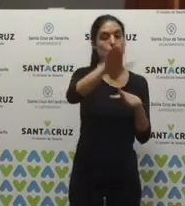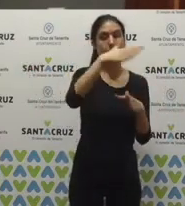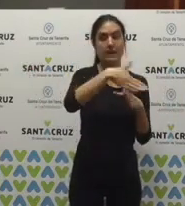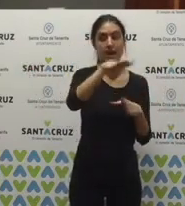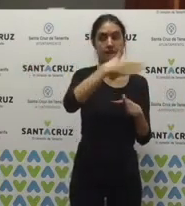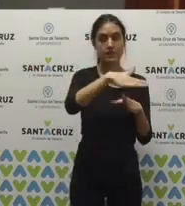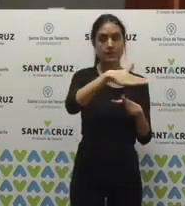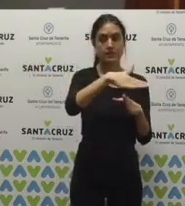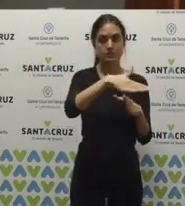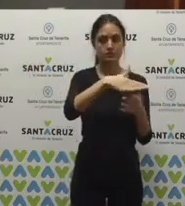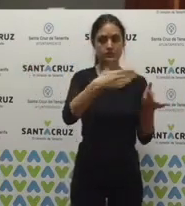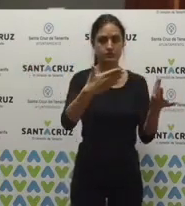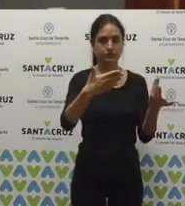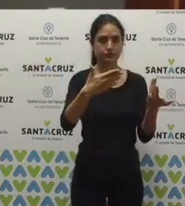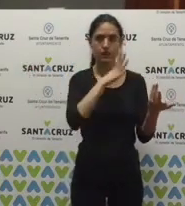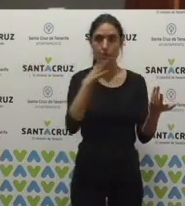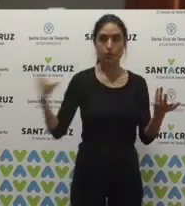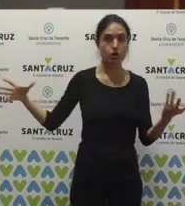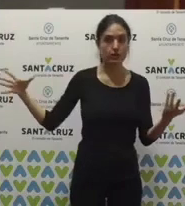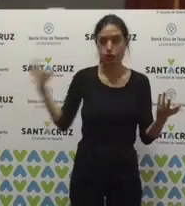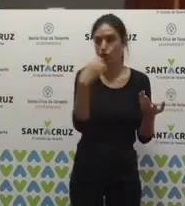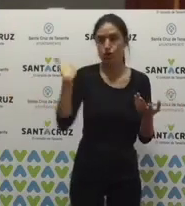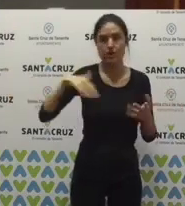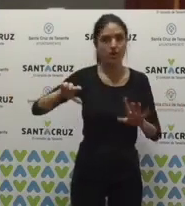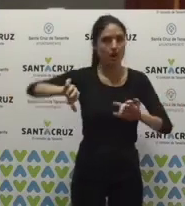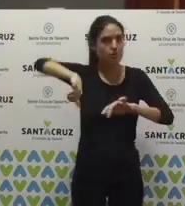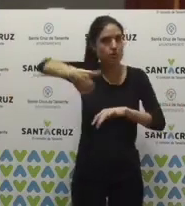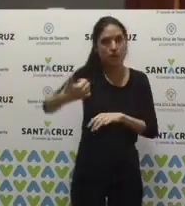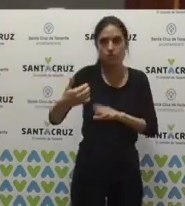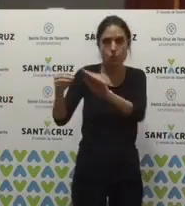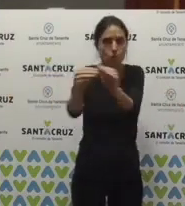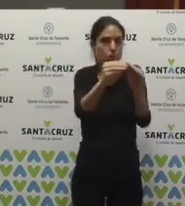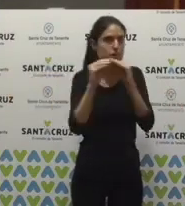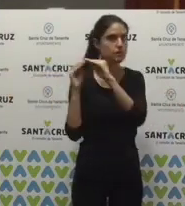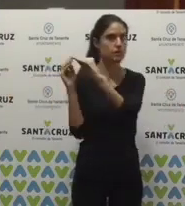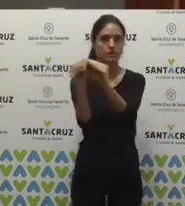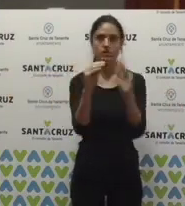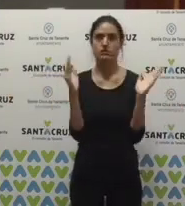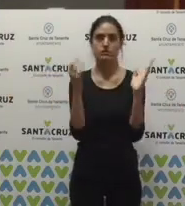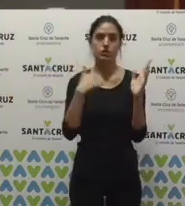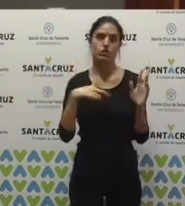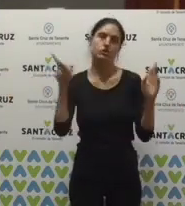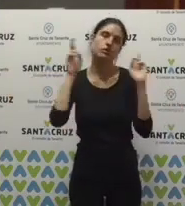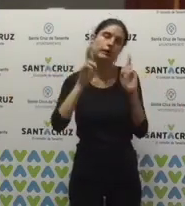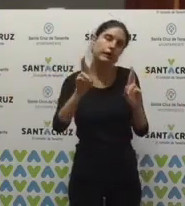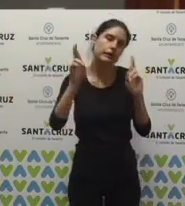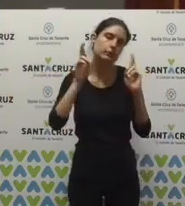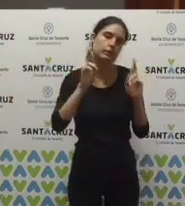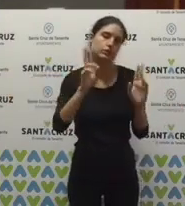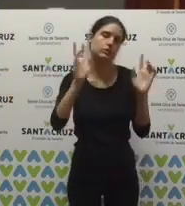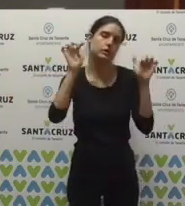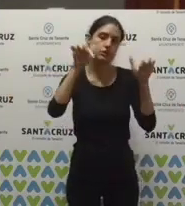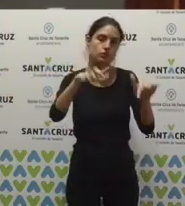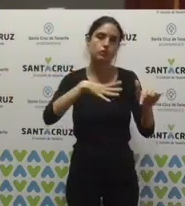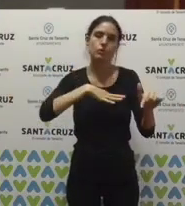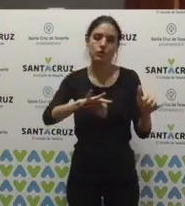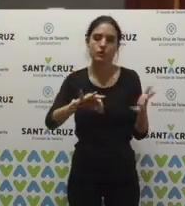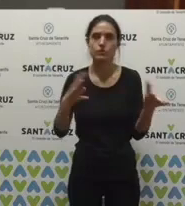ahí estamos todos y se ha aprobado por unanimidad y espero que eso pueda ser objeto